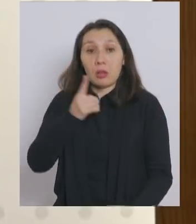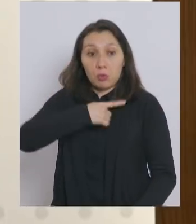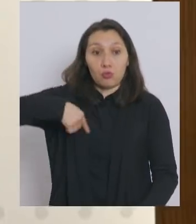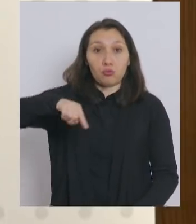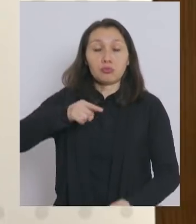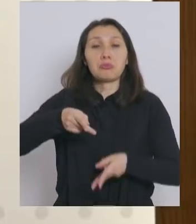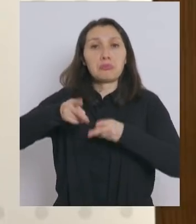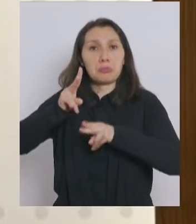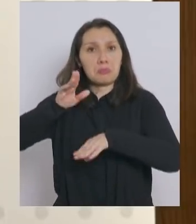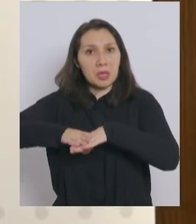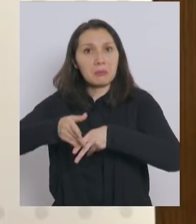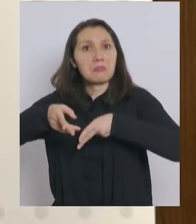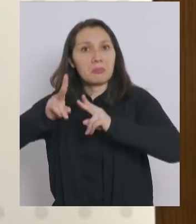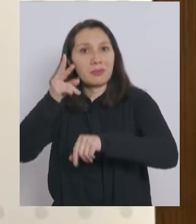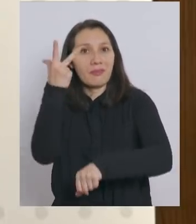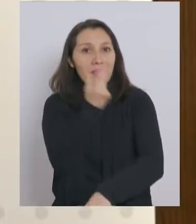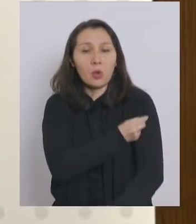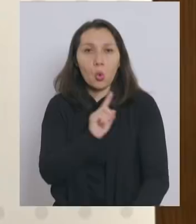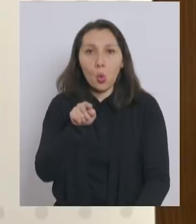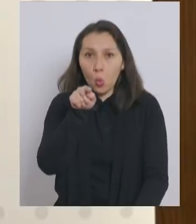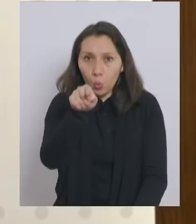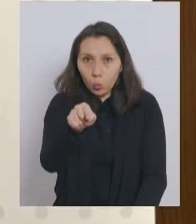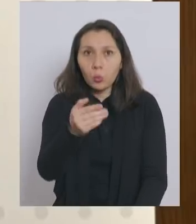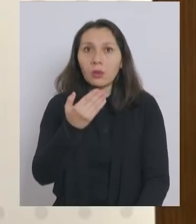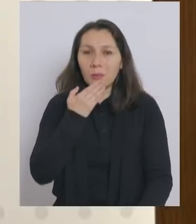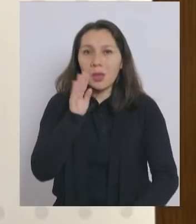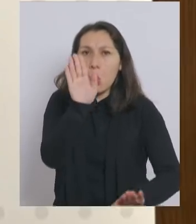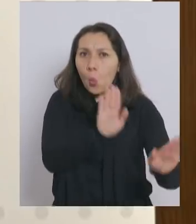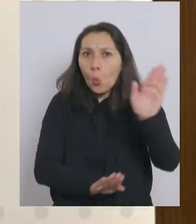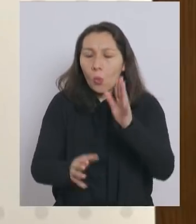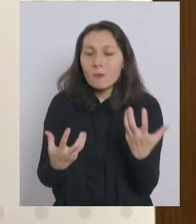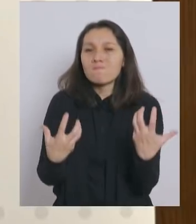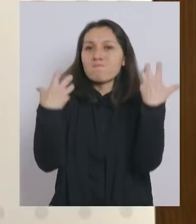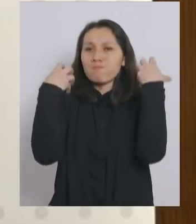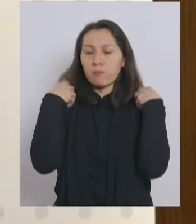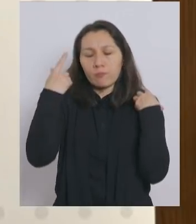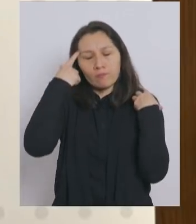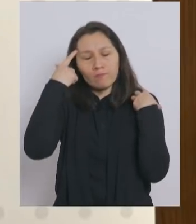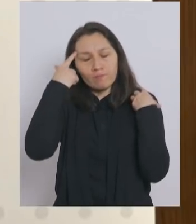nosotros de autorizar una vacuna, sino suya con respecto a cuidarse y tener